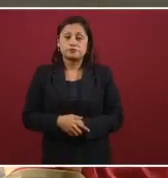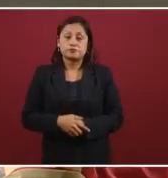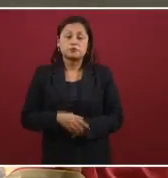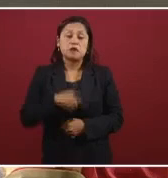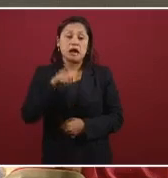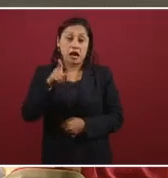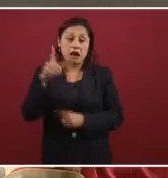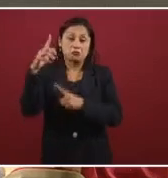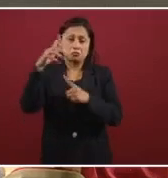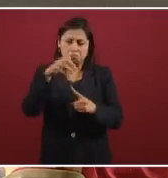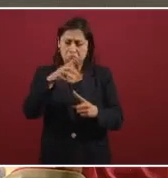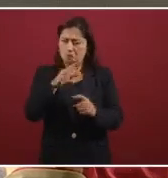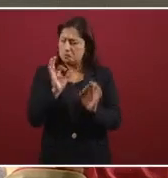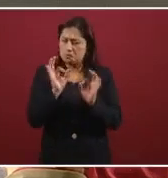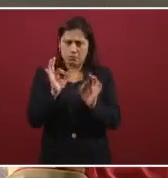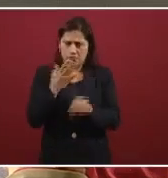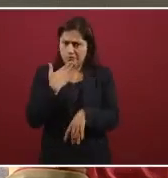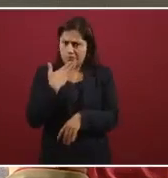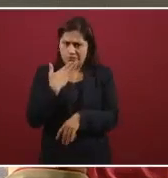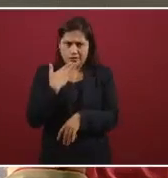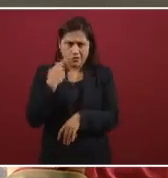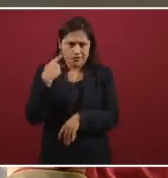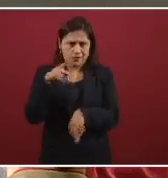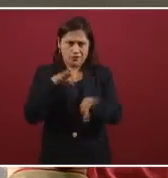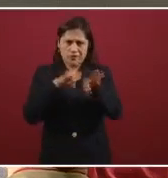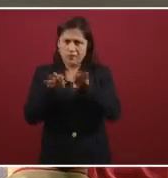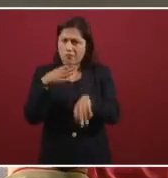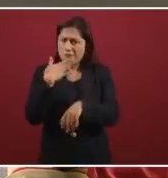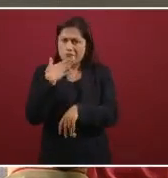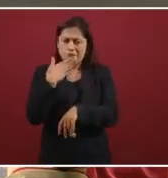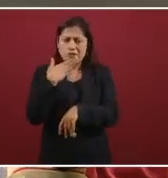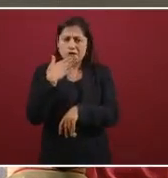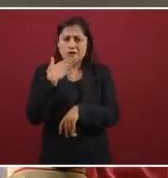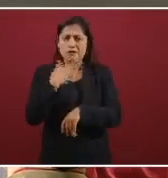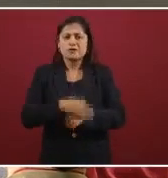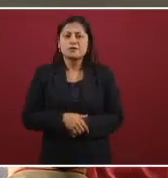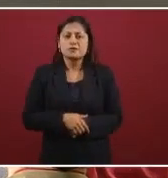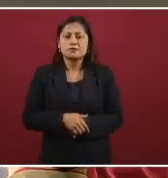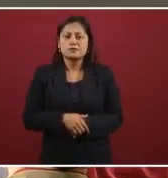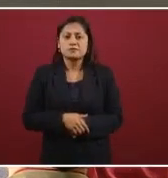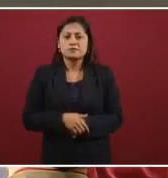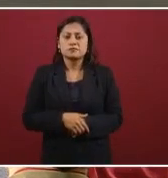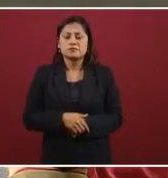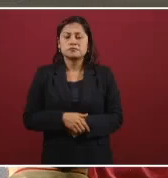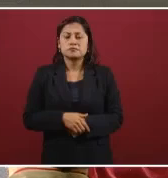hizo bien su trabajo, porque pudo haber ocasionado